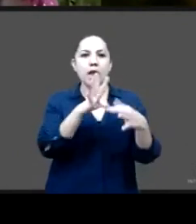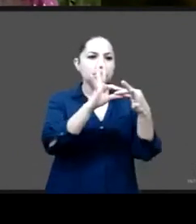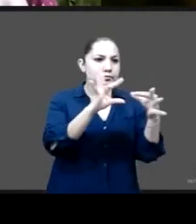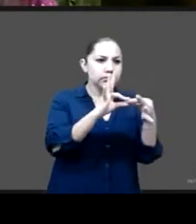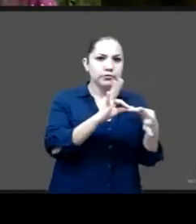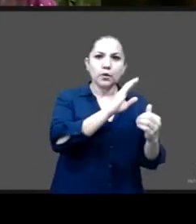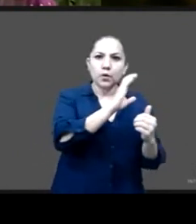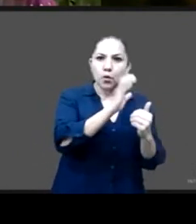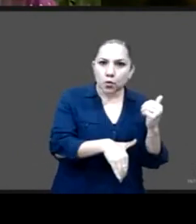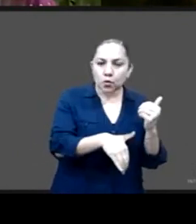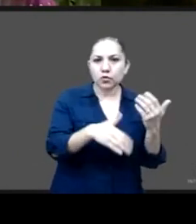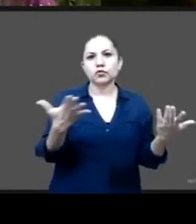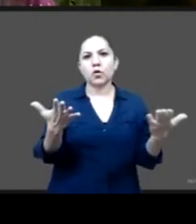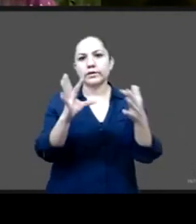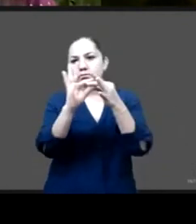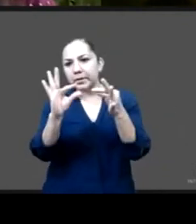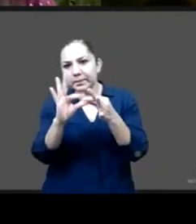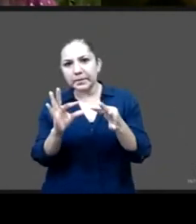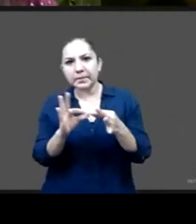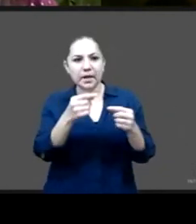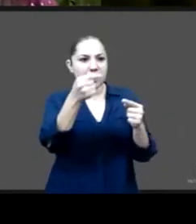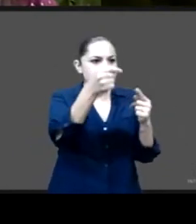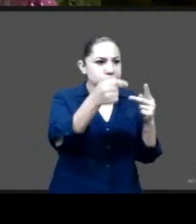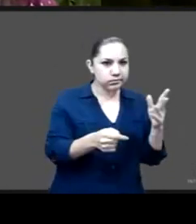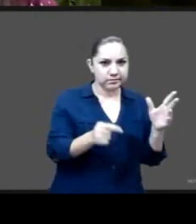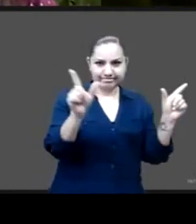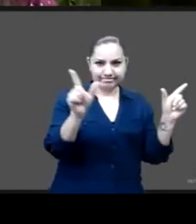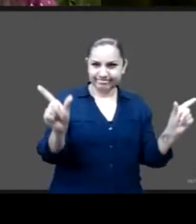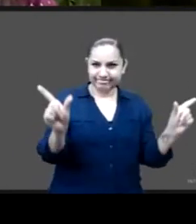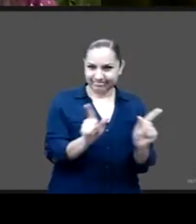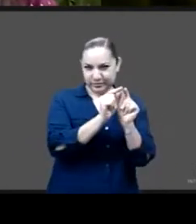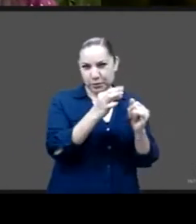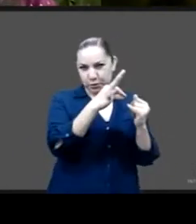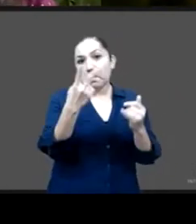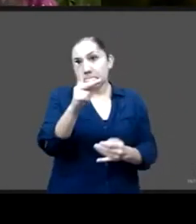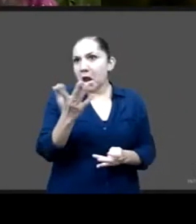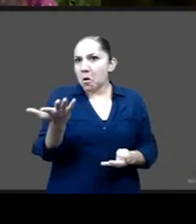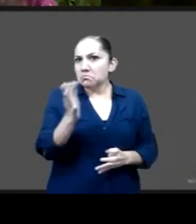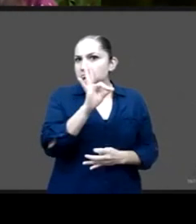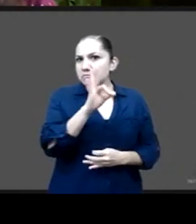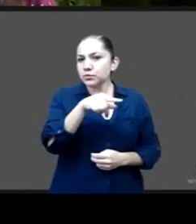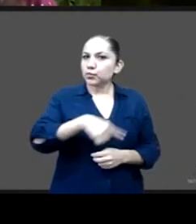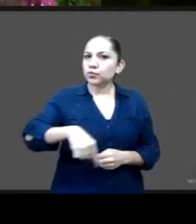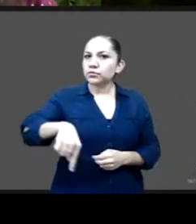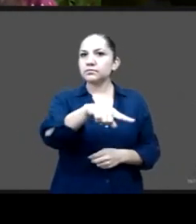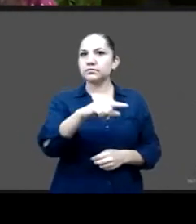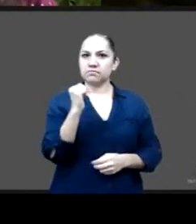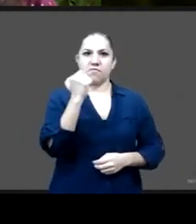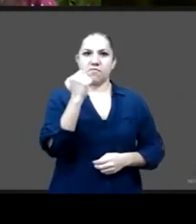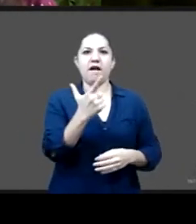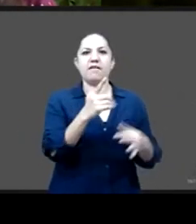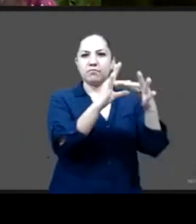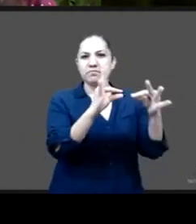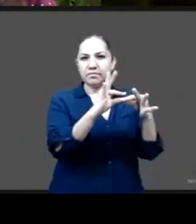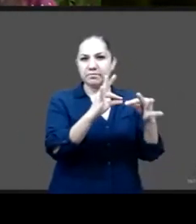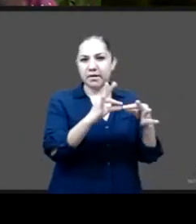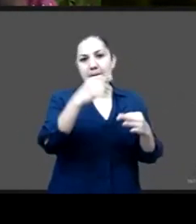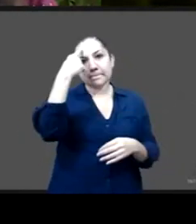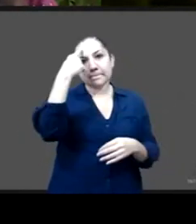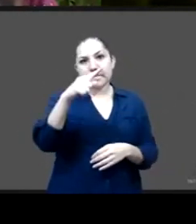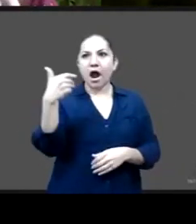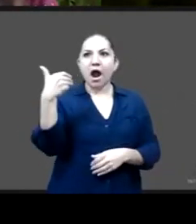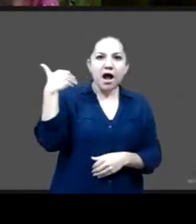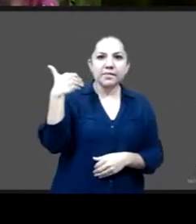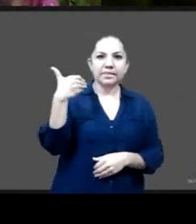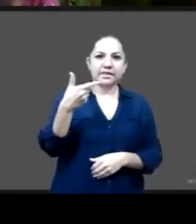seguro que ustedes vieron ya algunas pero creo que pueden detonar alguna conclusión con respecto a insisto a algo que no hayan podido decir